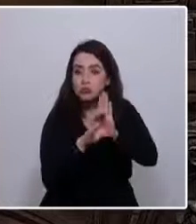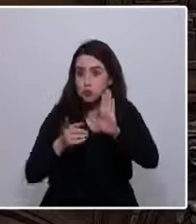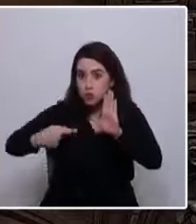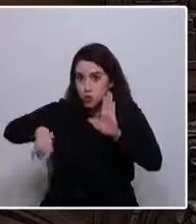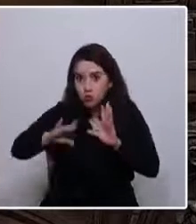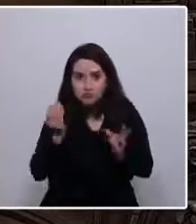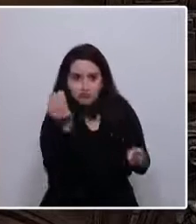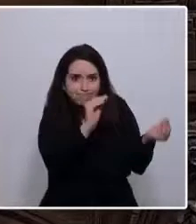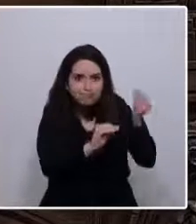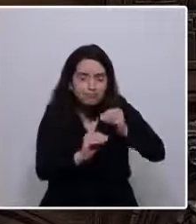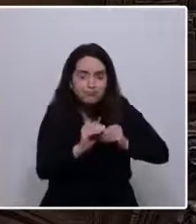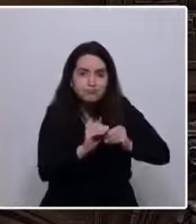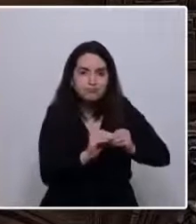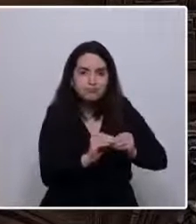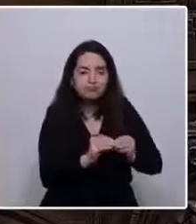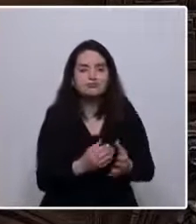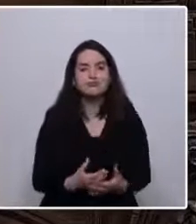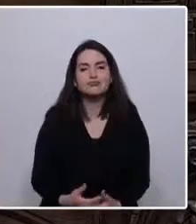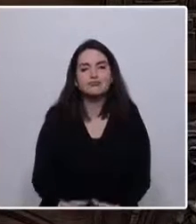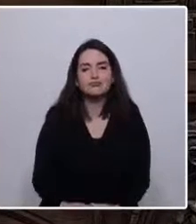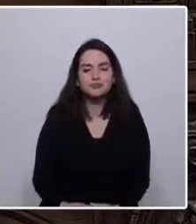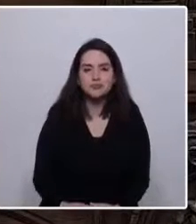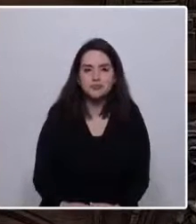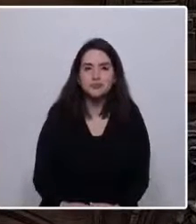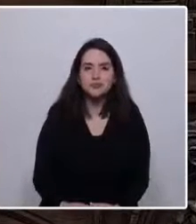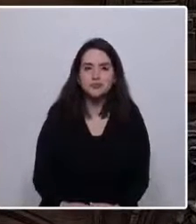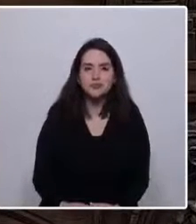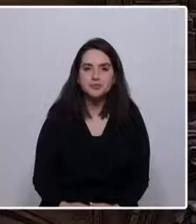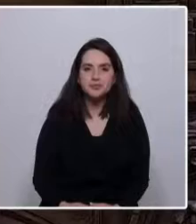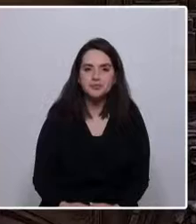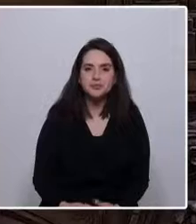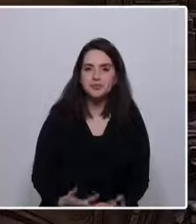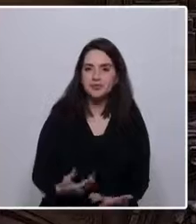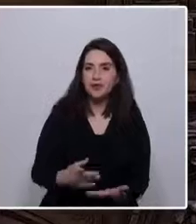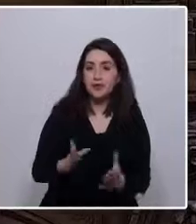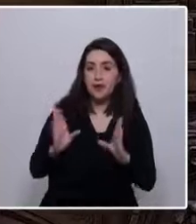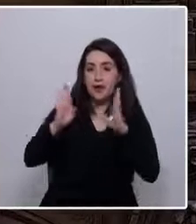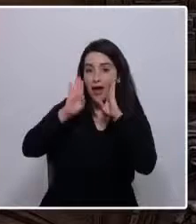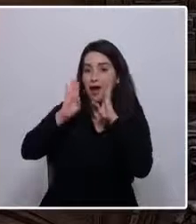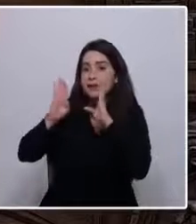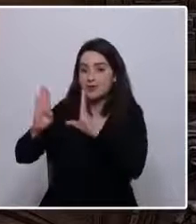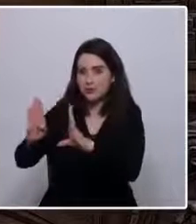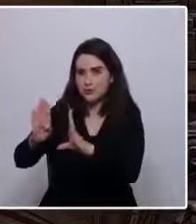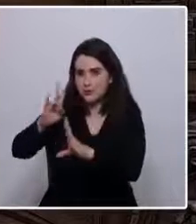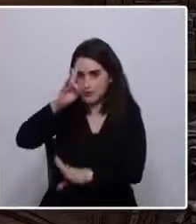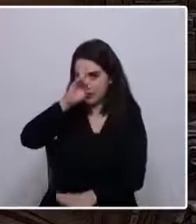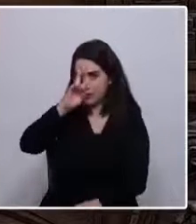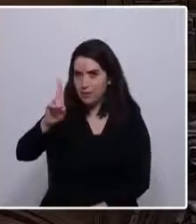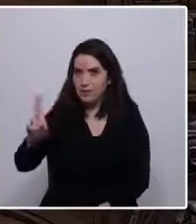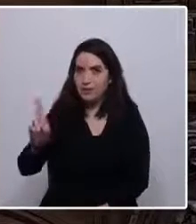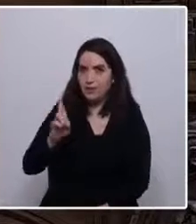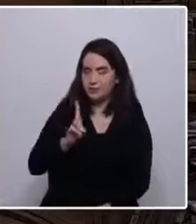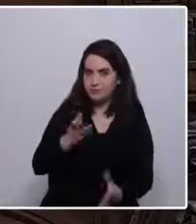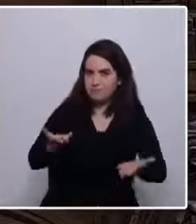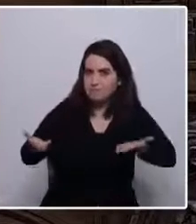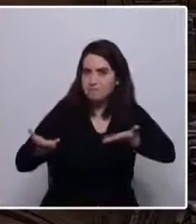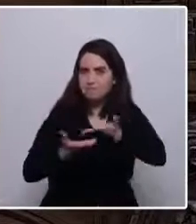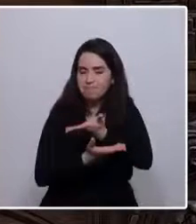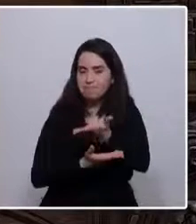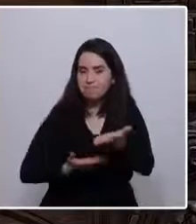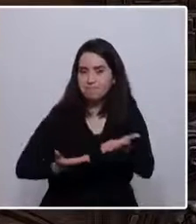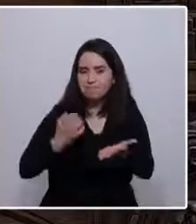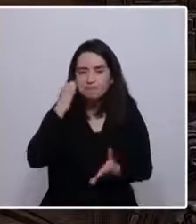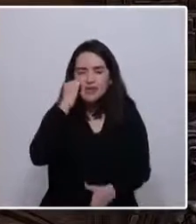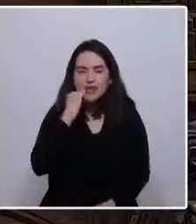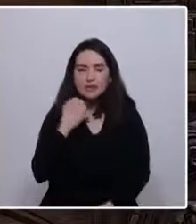porque escuchándonos respetándonos y quería en tonos como hijos de una